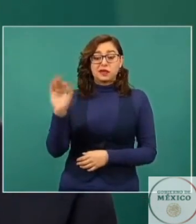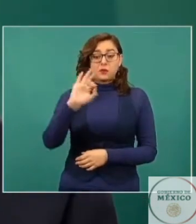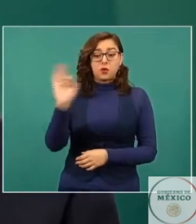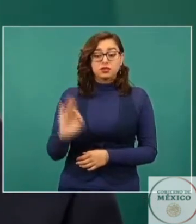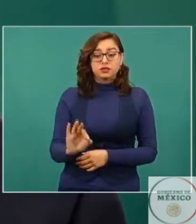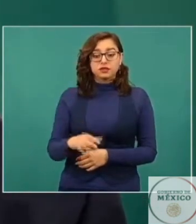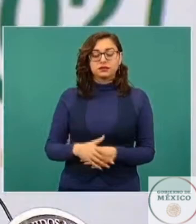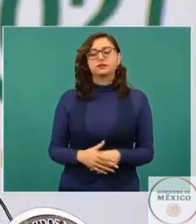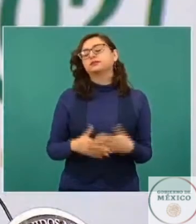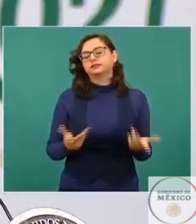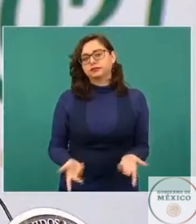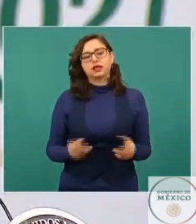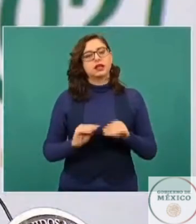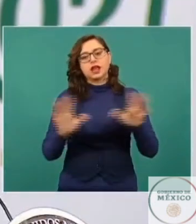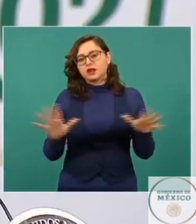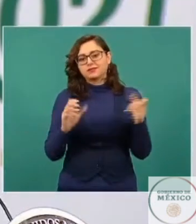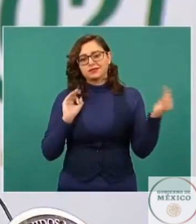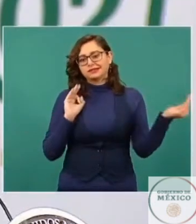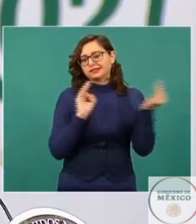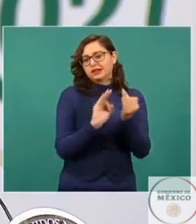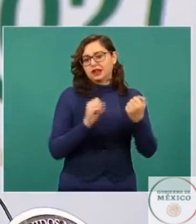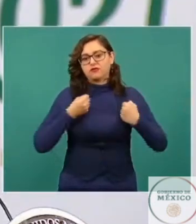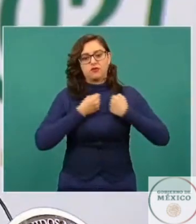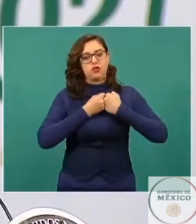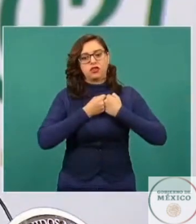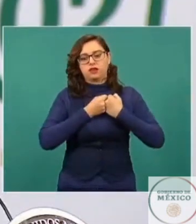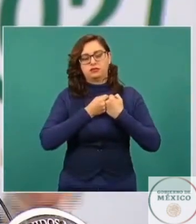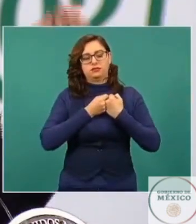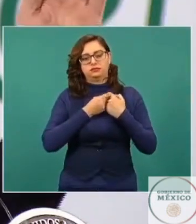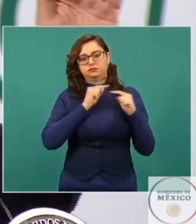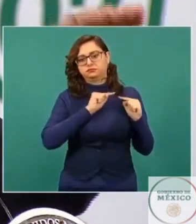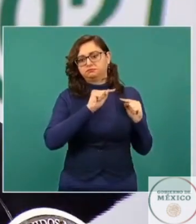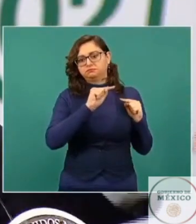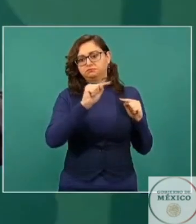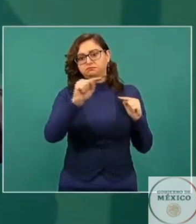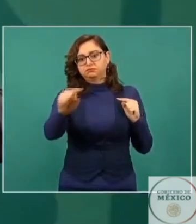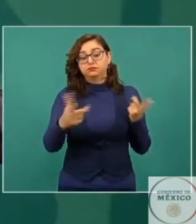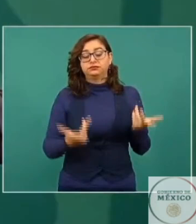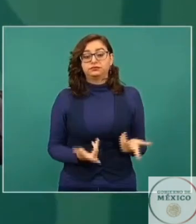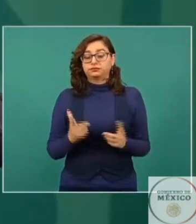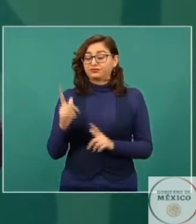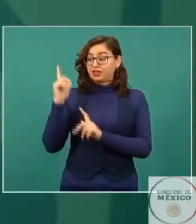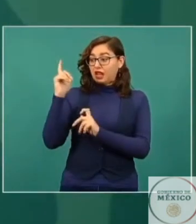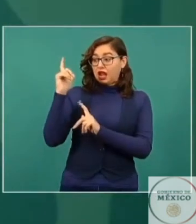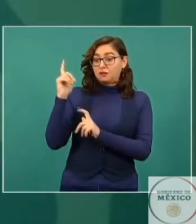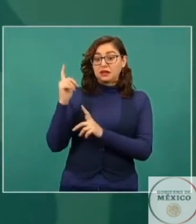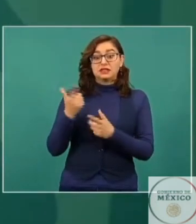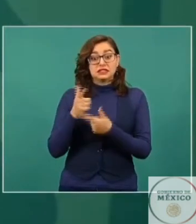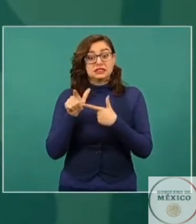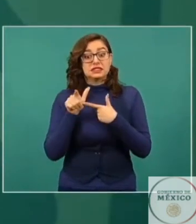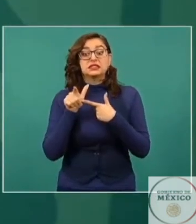Lógico, porque tenemos una frontera de 3,000 kilómetros. Si nosotros no reducimos la disponibilidad de armas, es